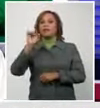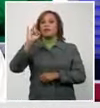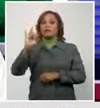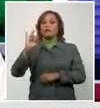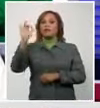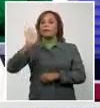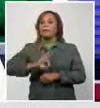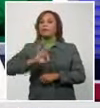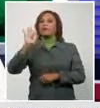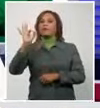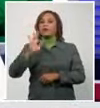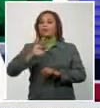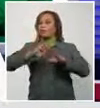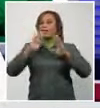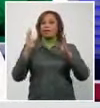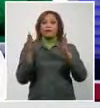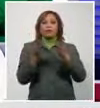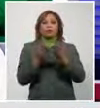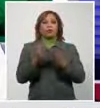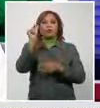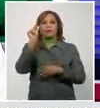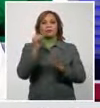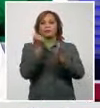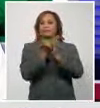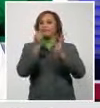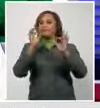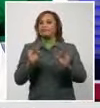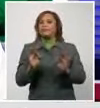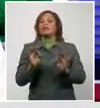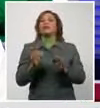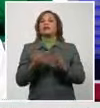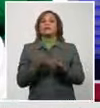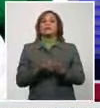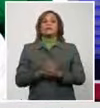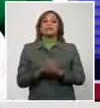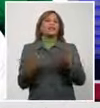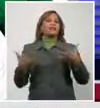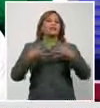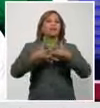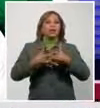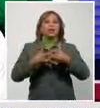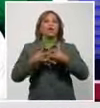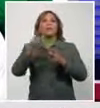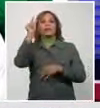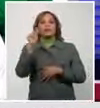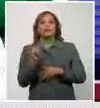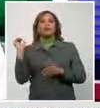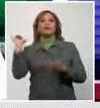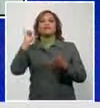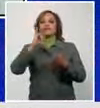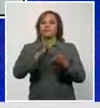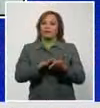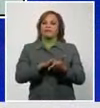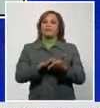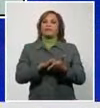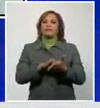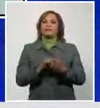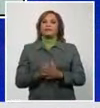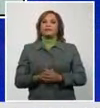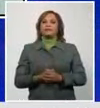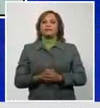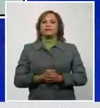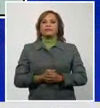76,7% de todos los casos diagnosticados está relacionado con viajeros internacionales.